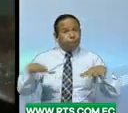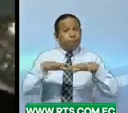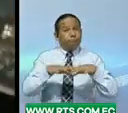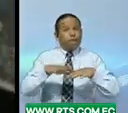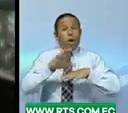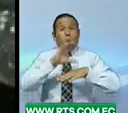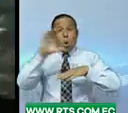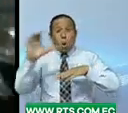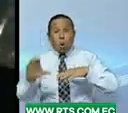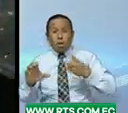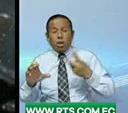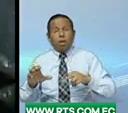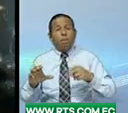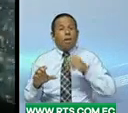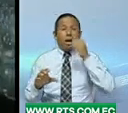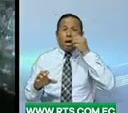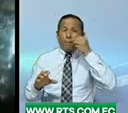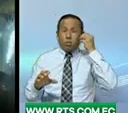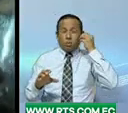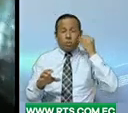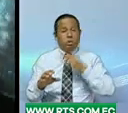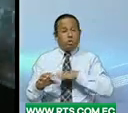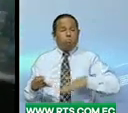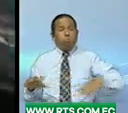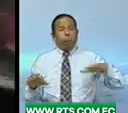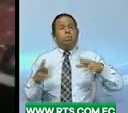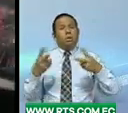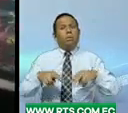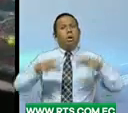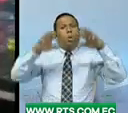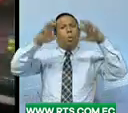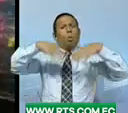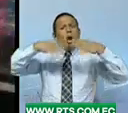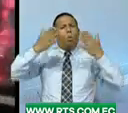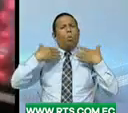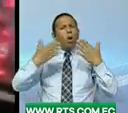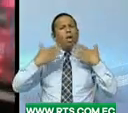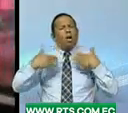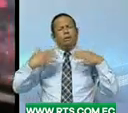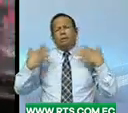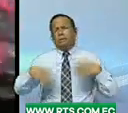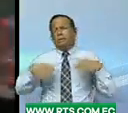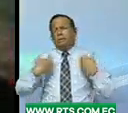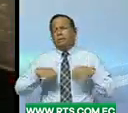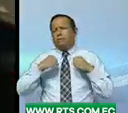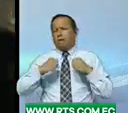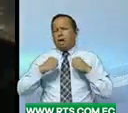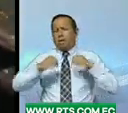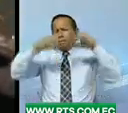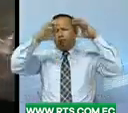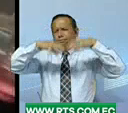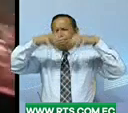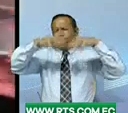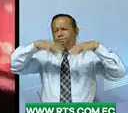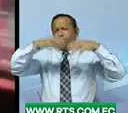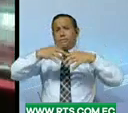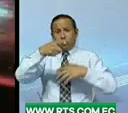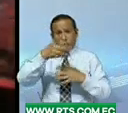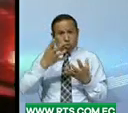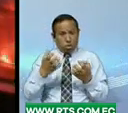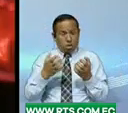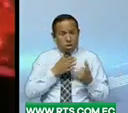la Amazonía. Y por supuesto, en Guayaquil esto afecta gravemente. Si tiene que